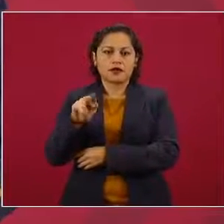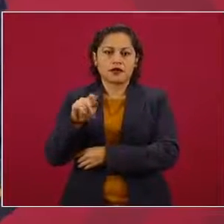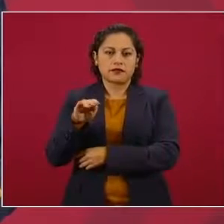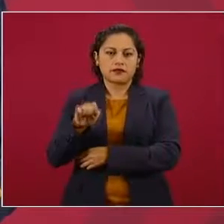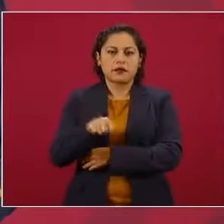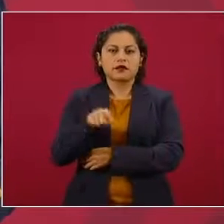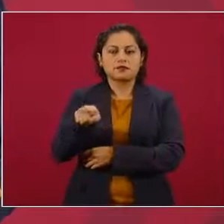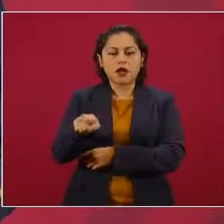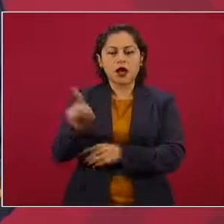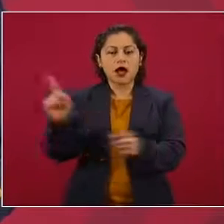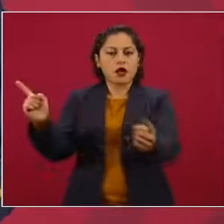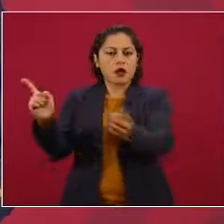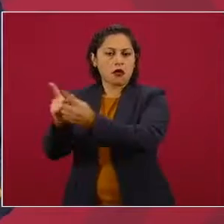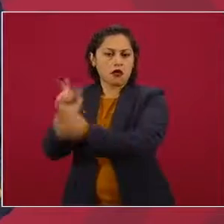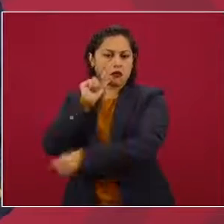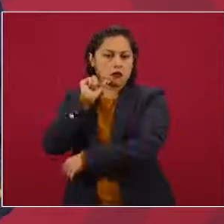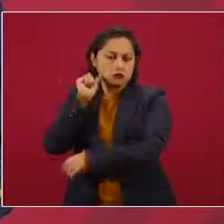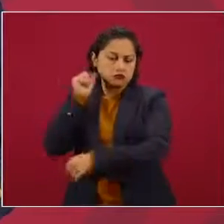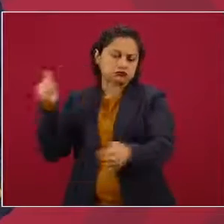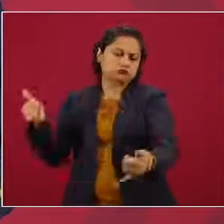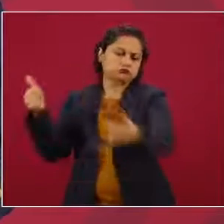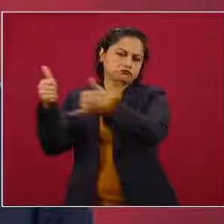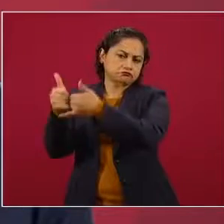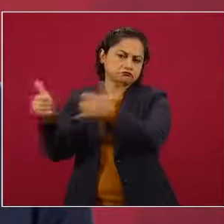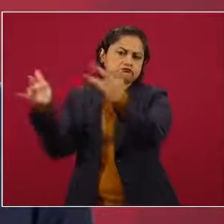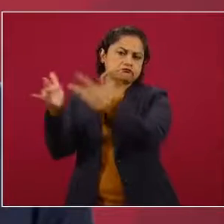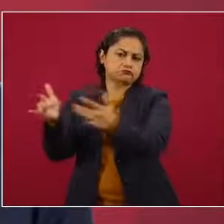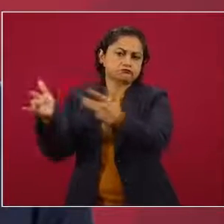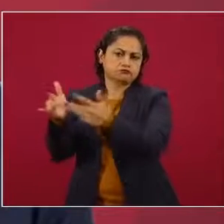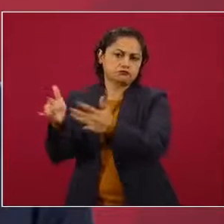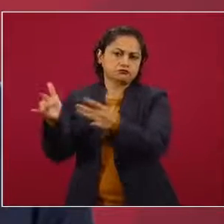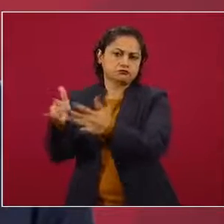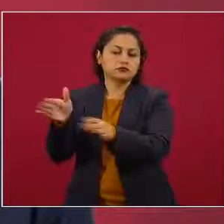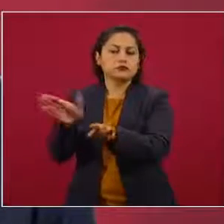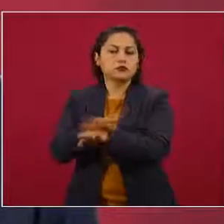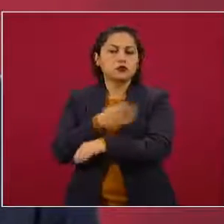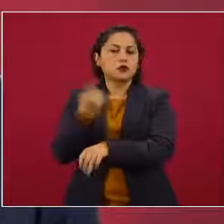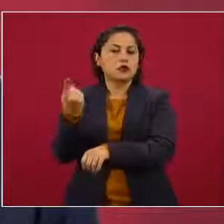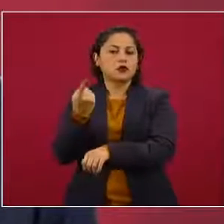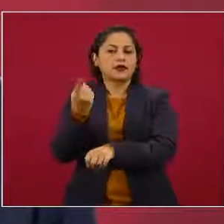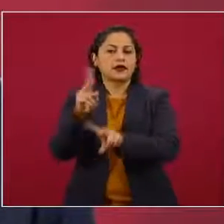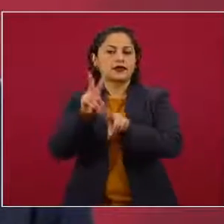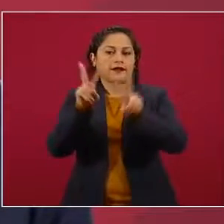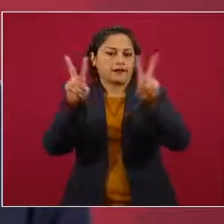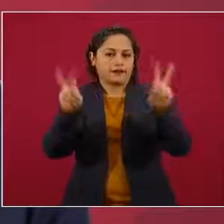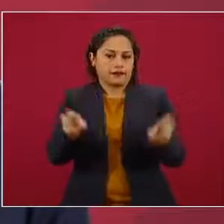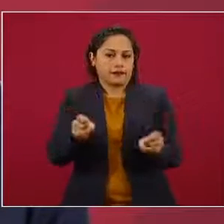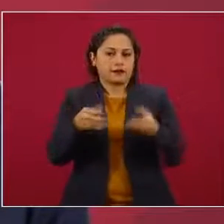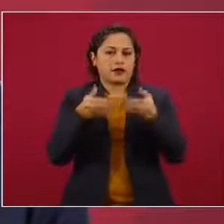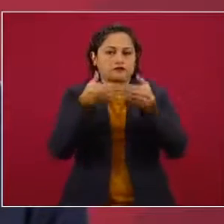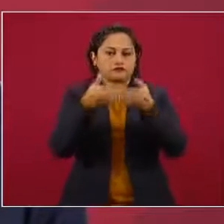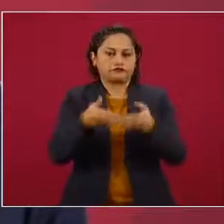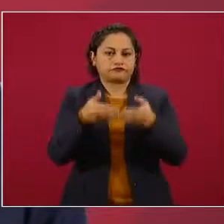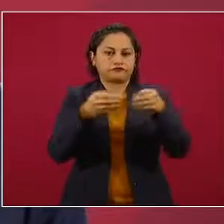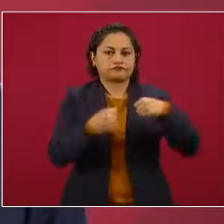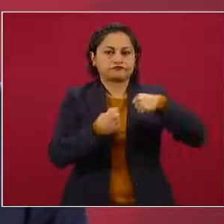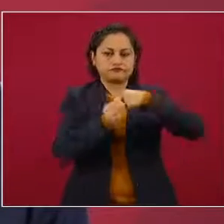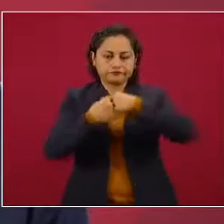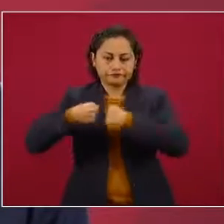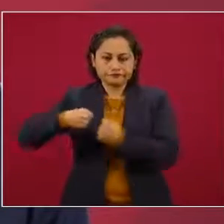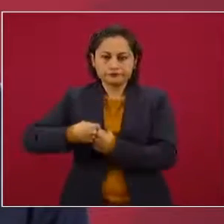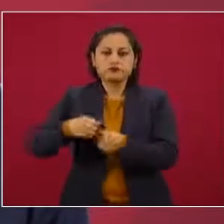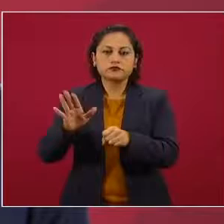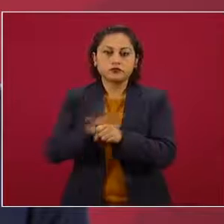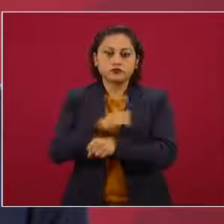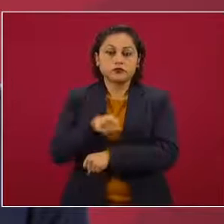hablaron, se comunican por lo de puertos, porque ya también el almirante tiene